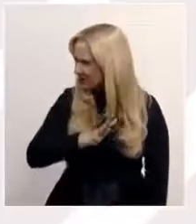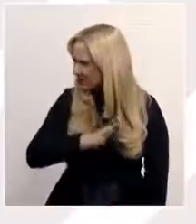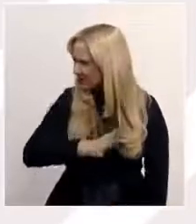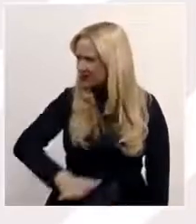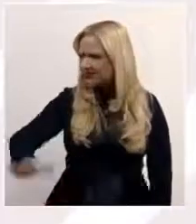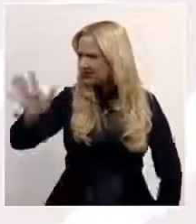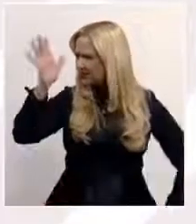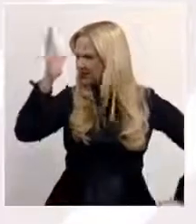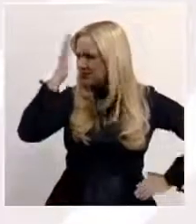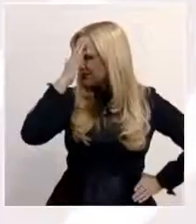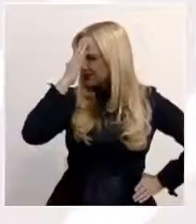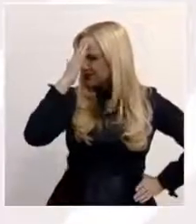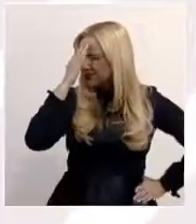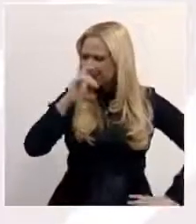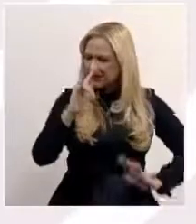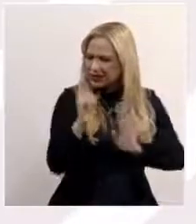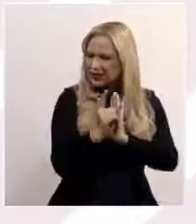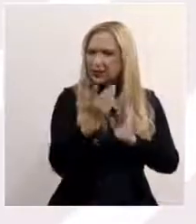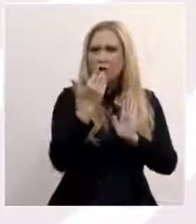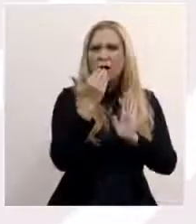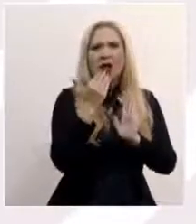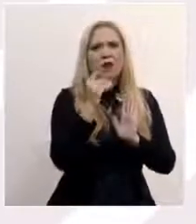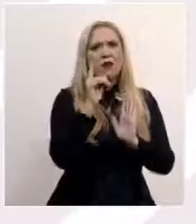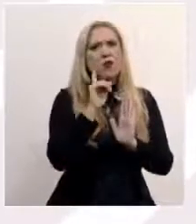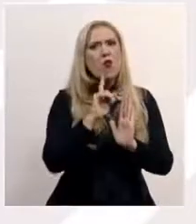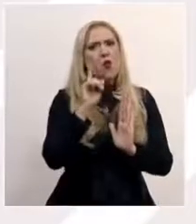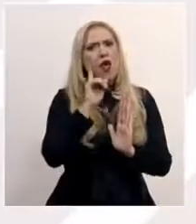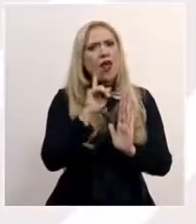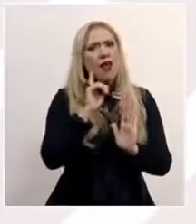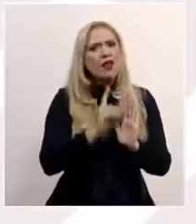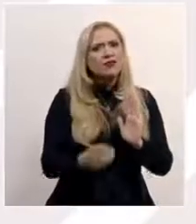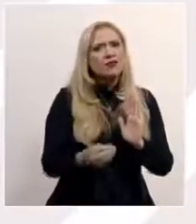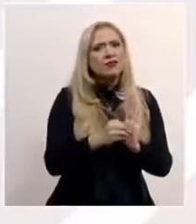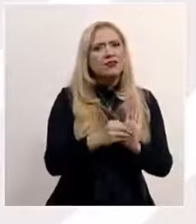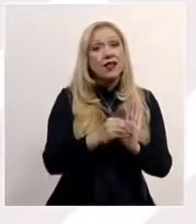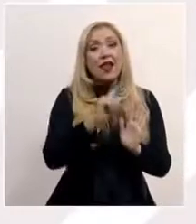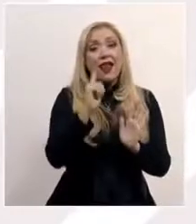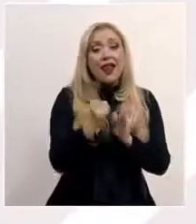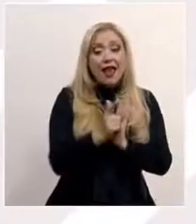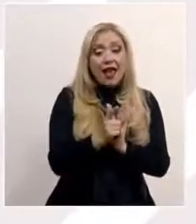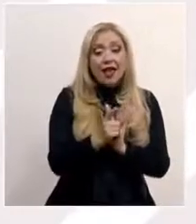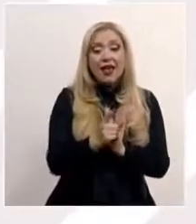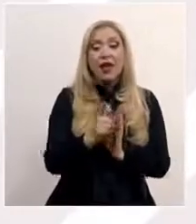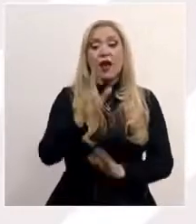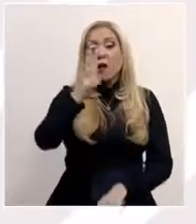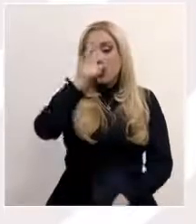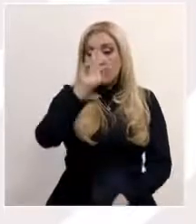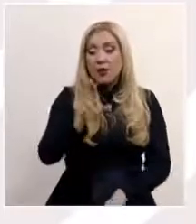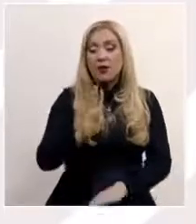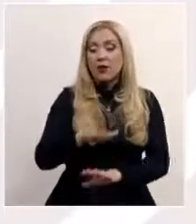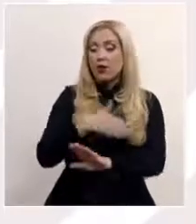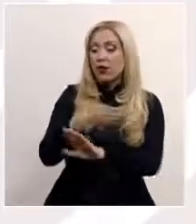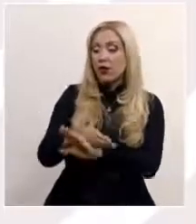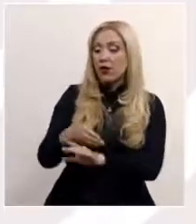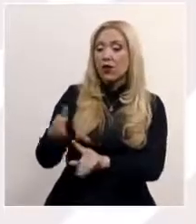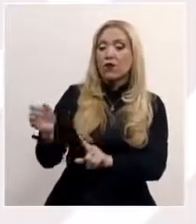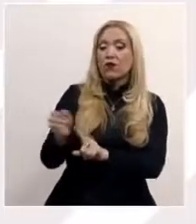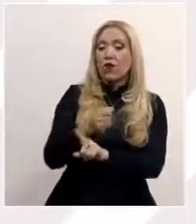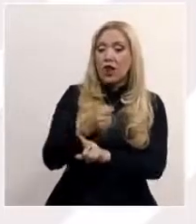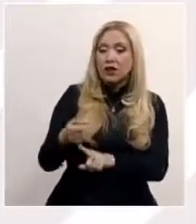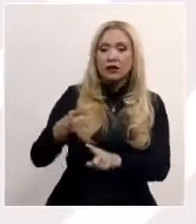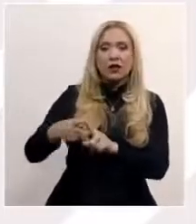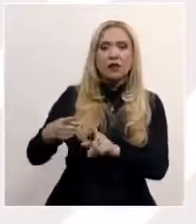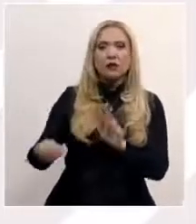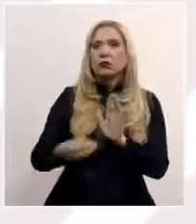ley de acceso de las mujeres a una vida libre de violencia. Aún no está entendido de esa forma, ¿no? Y todos los mecanismos que